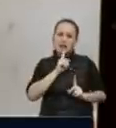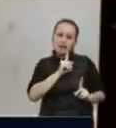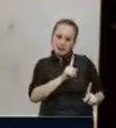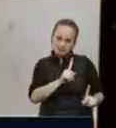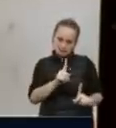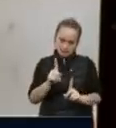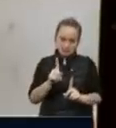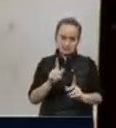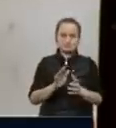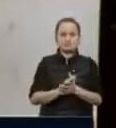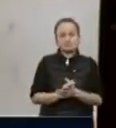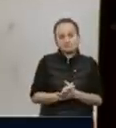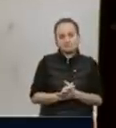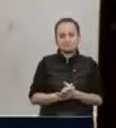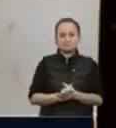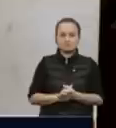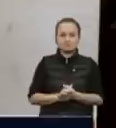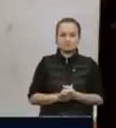Son